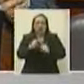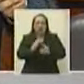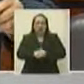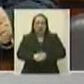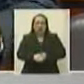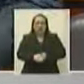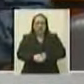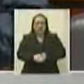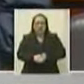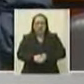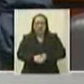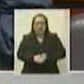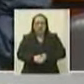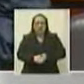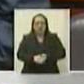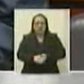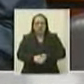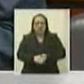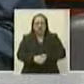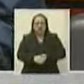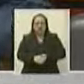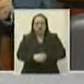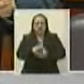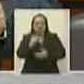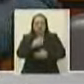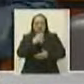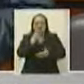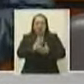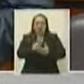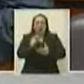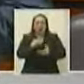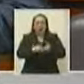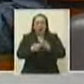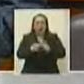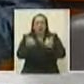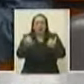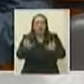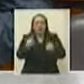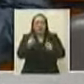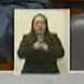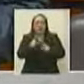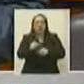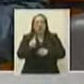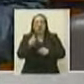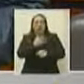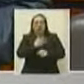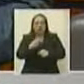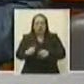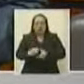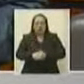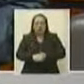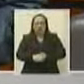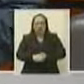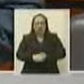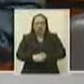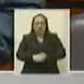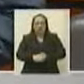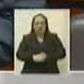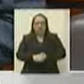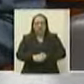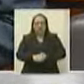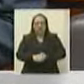En conclusión, yo creo que este es un problema no simplemente de ahora, sino también de otros gobiernos, pero que en este